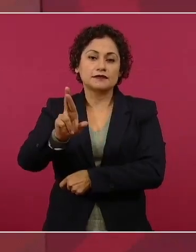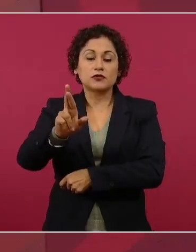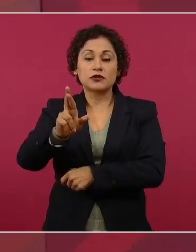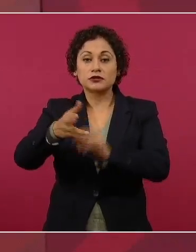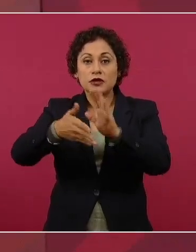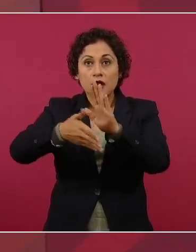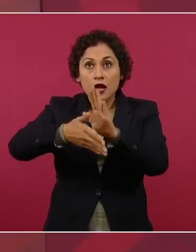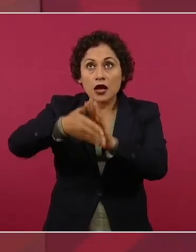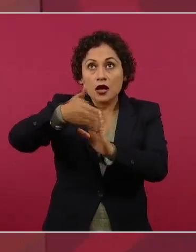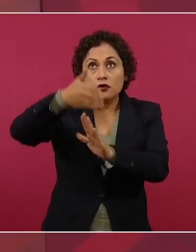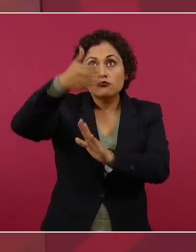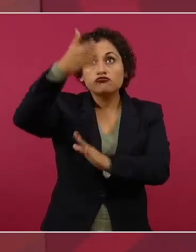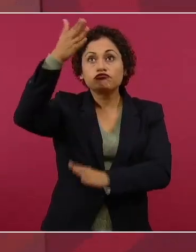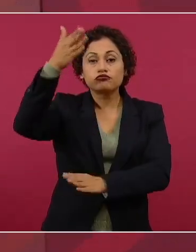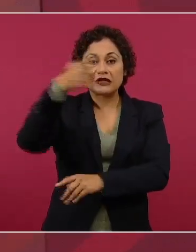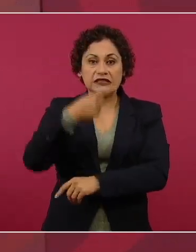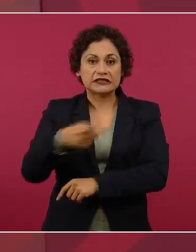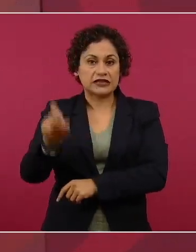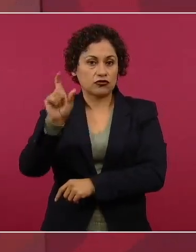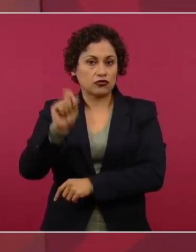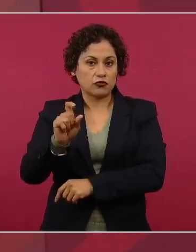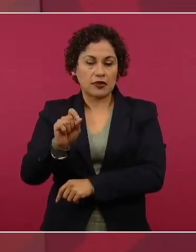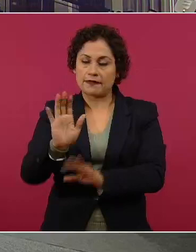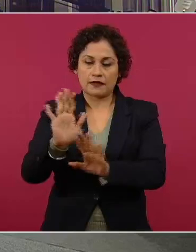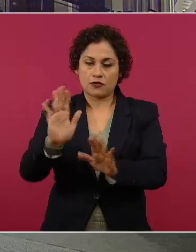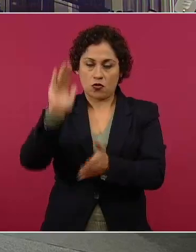de 80, con